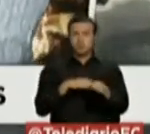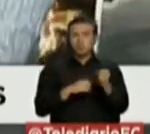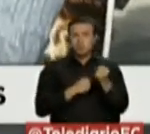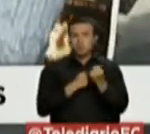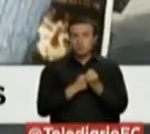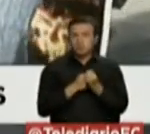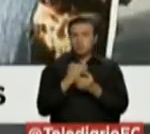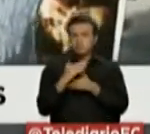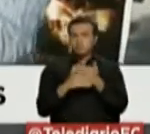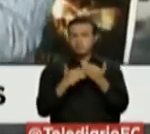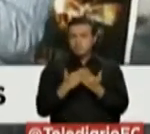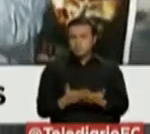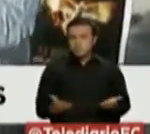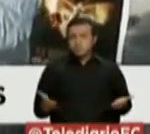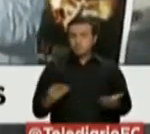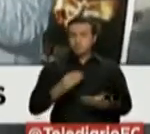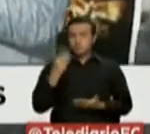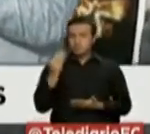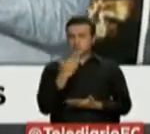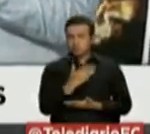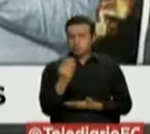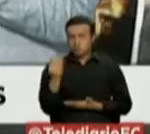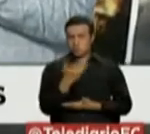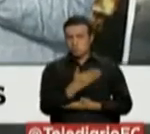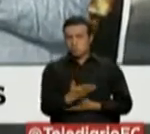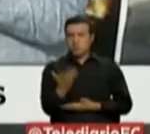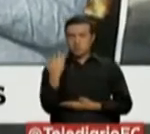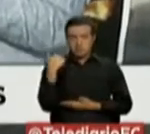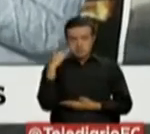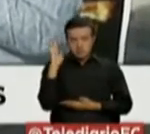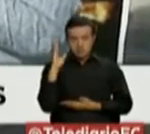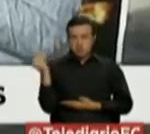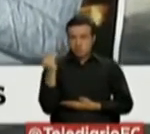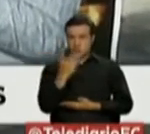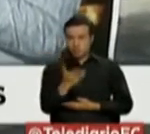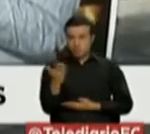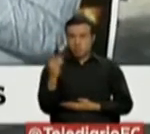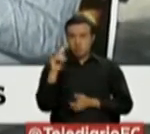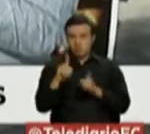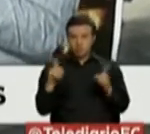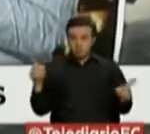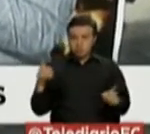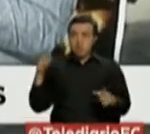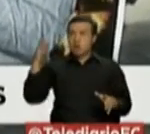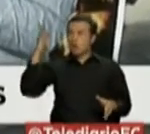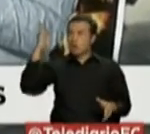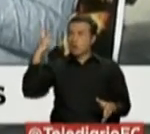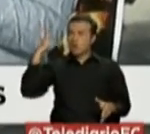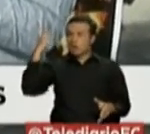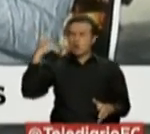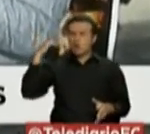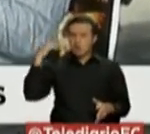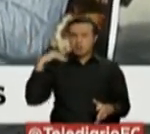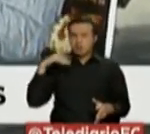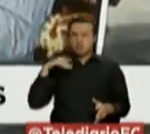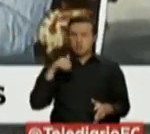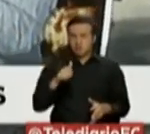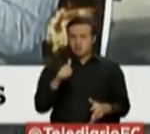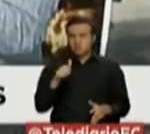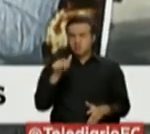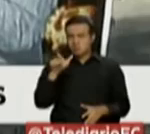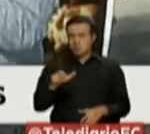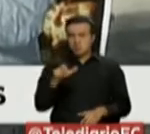garantizando que estos jóvenes, además que no solo son jóvenes, también hay generaciones muy antiguas como el mismo